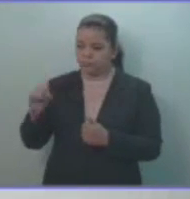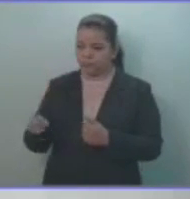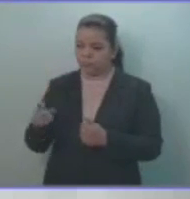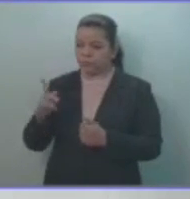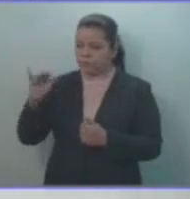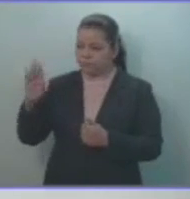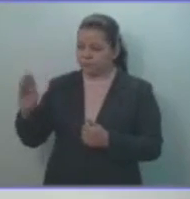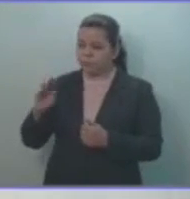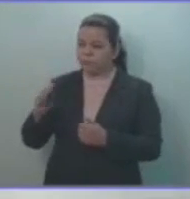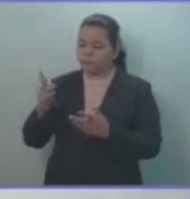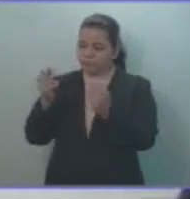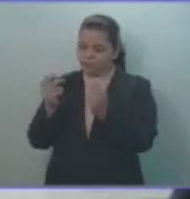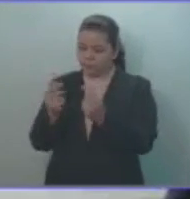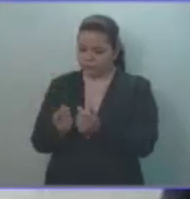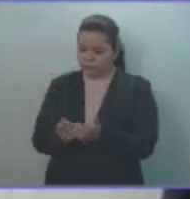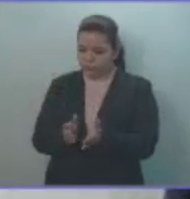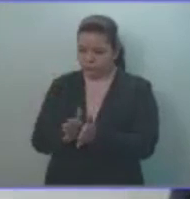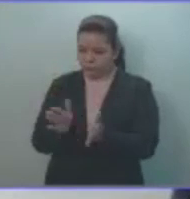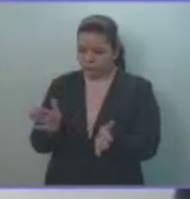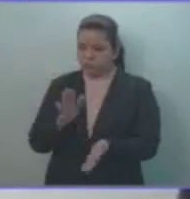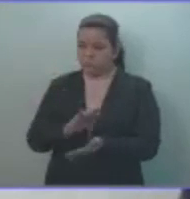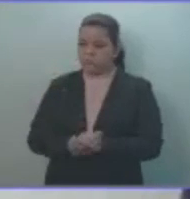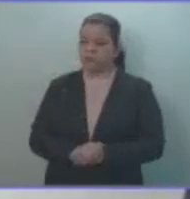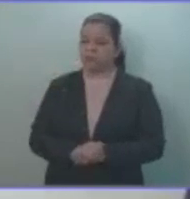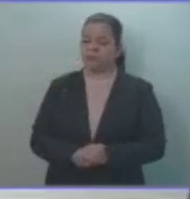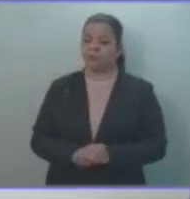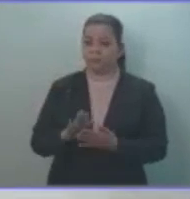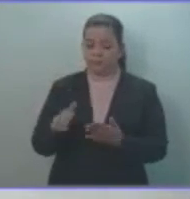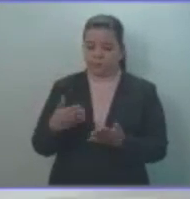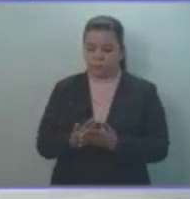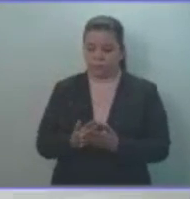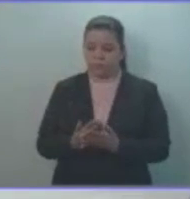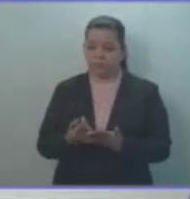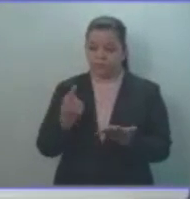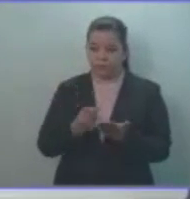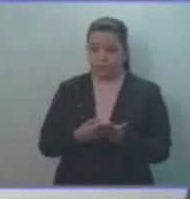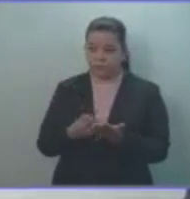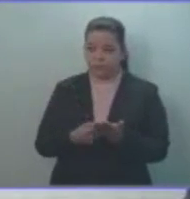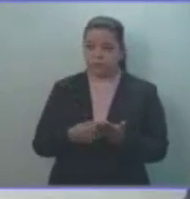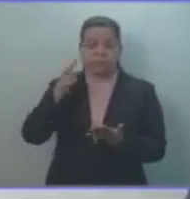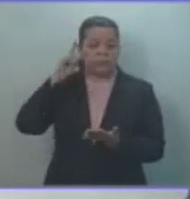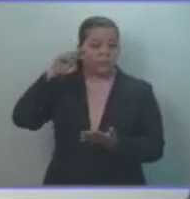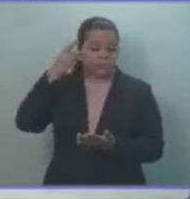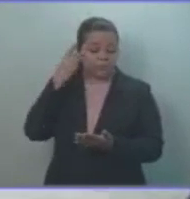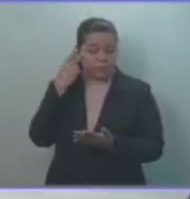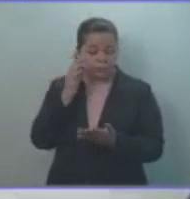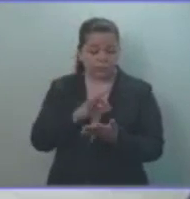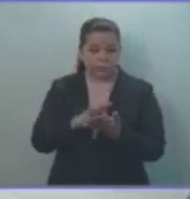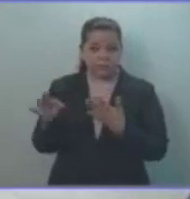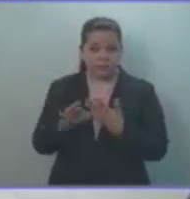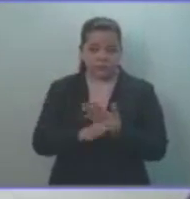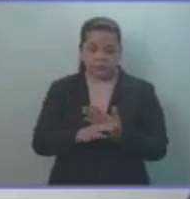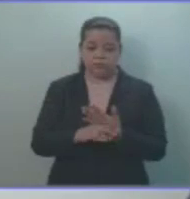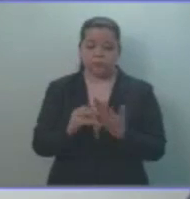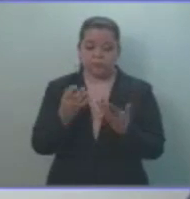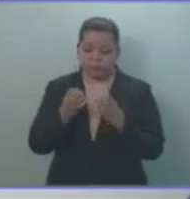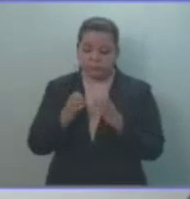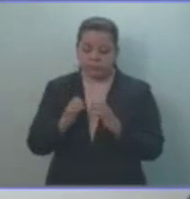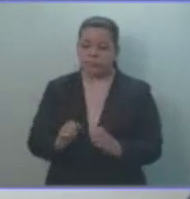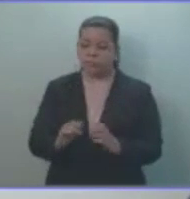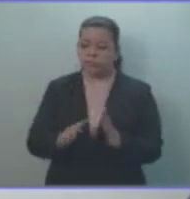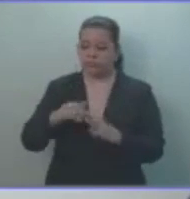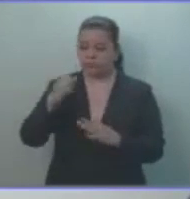presupuesto general. Dicho monto de inversión incluye proyectos prioritarios y estratégicos para el